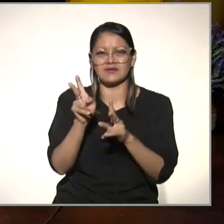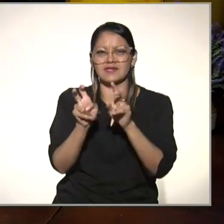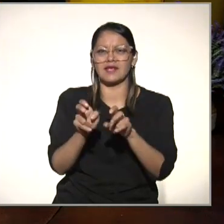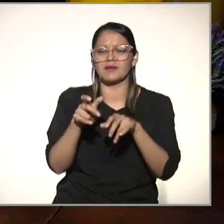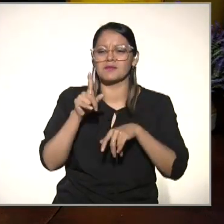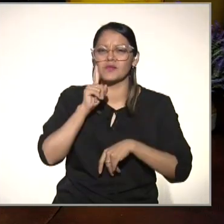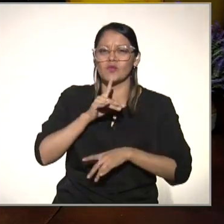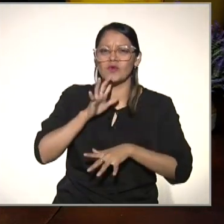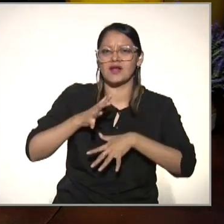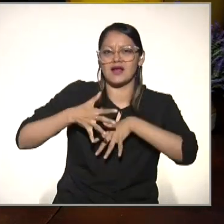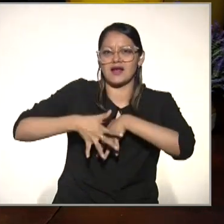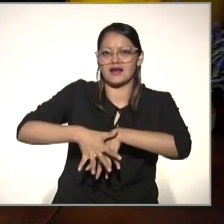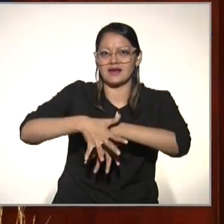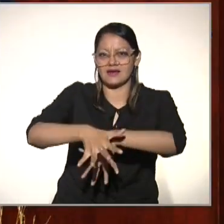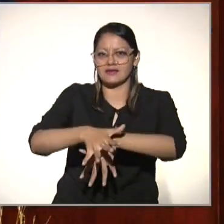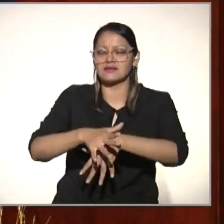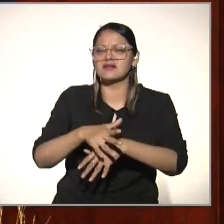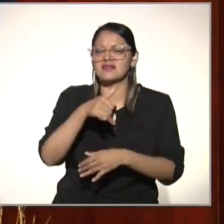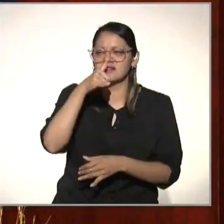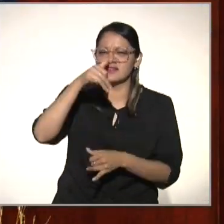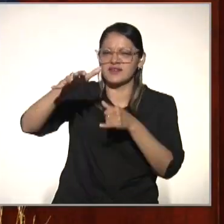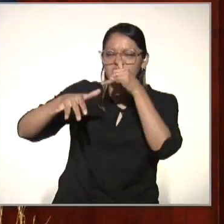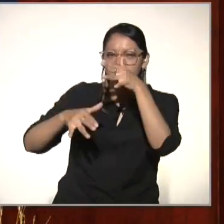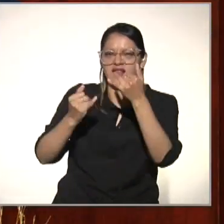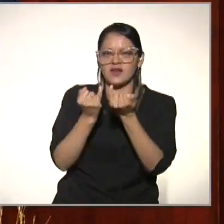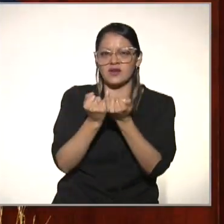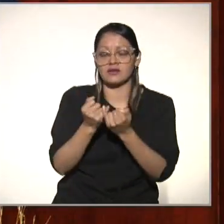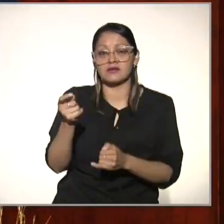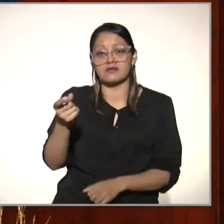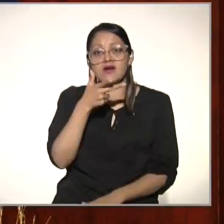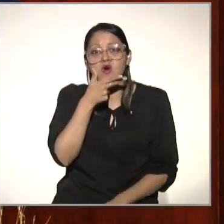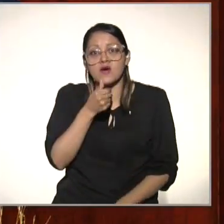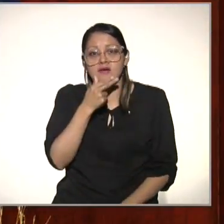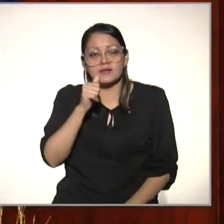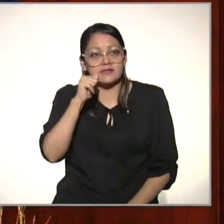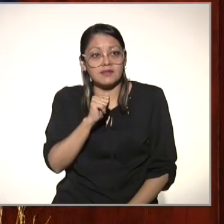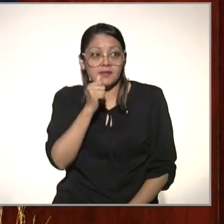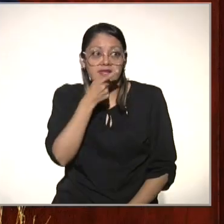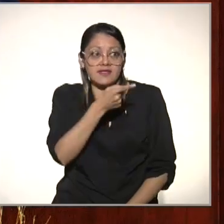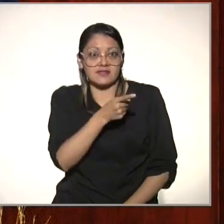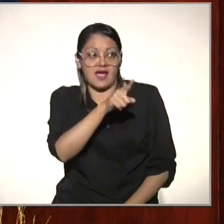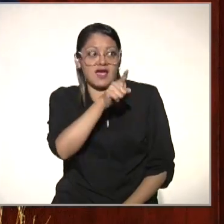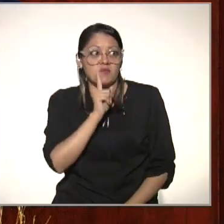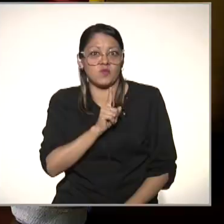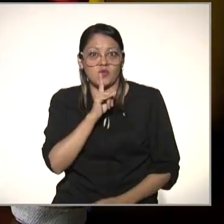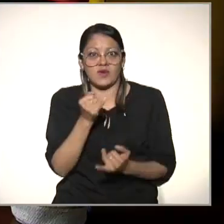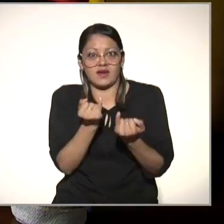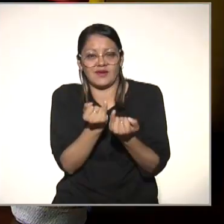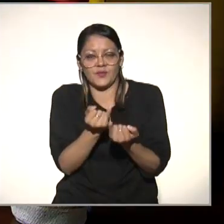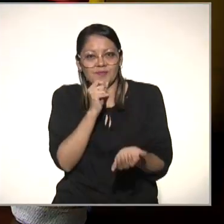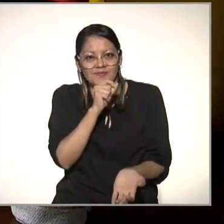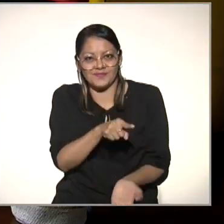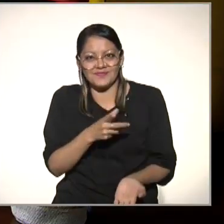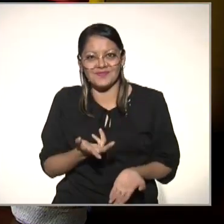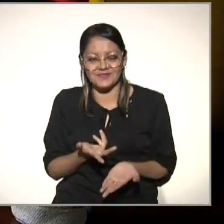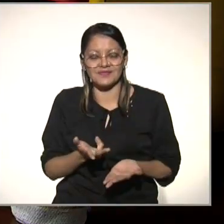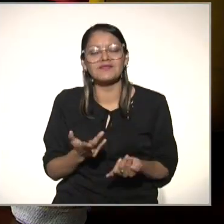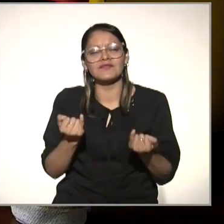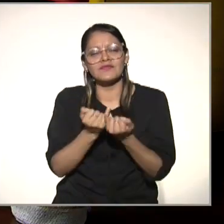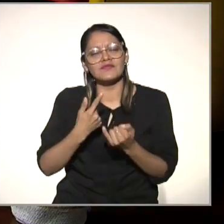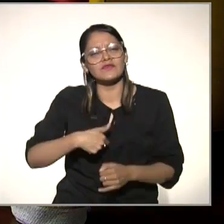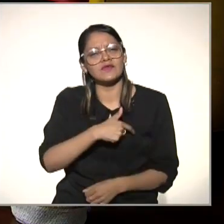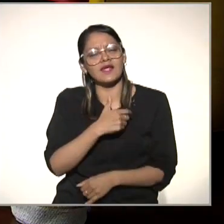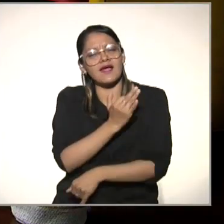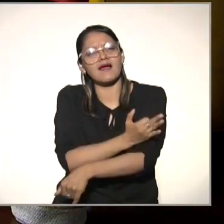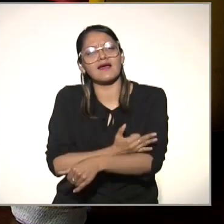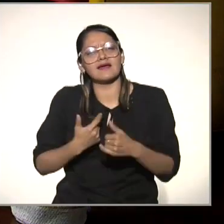marchas de mujeres y que son violentas y que los varones generalmente son los que dicen, hay muchas mujeres también, y es cómo estamos entendiendo